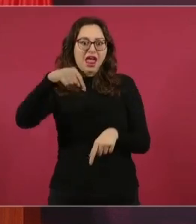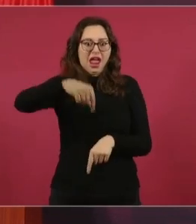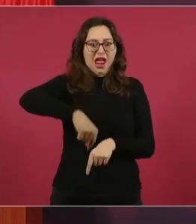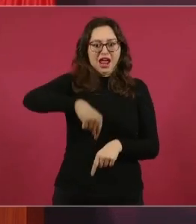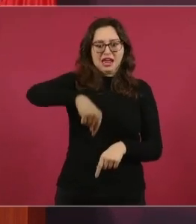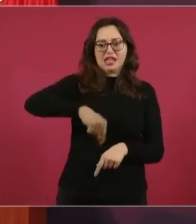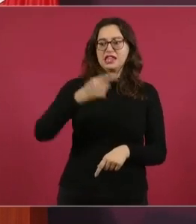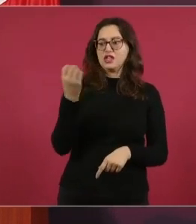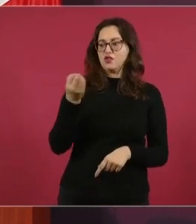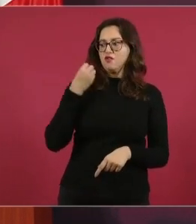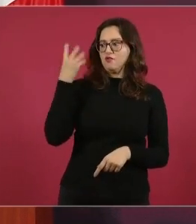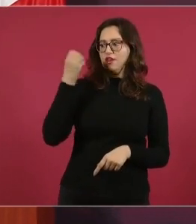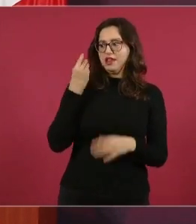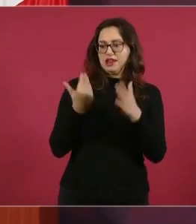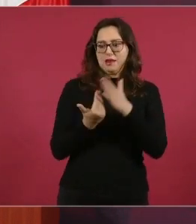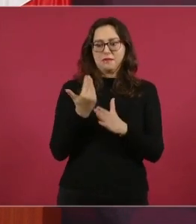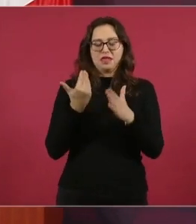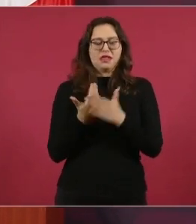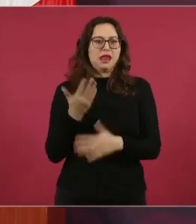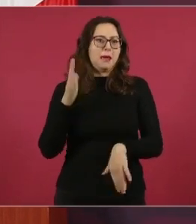en México y en el extranjero.